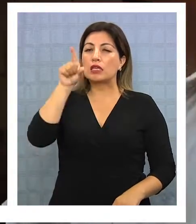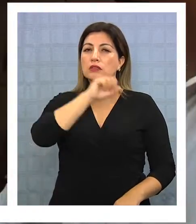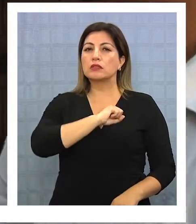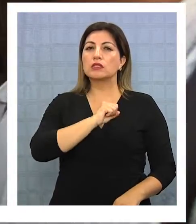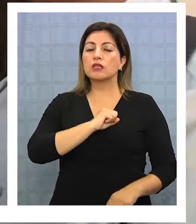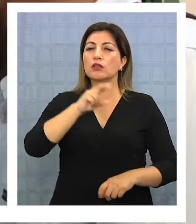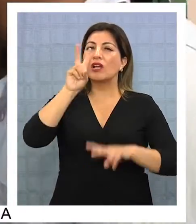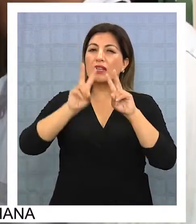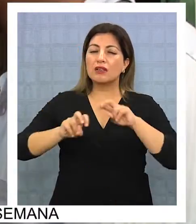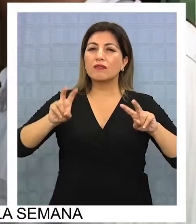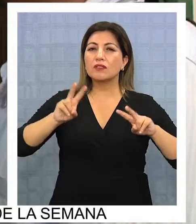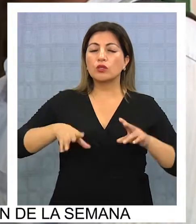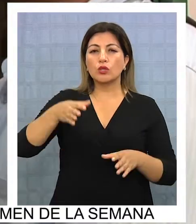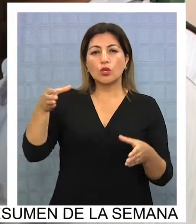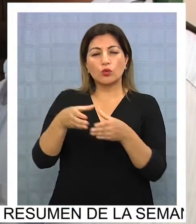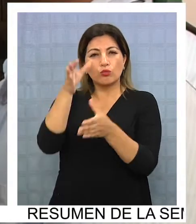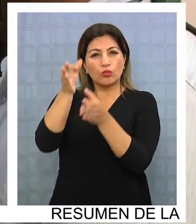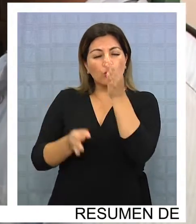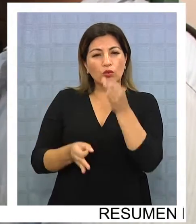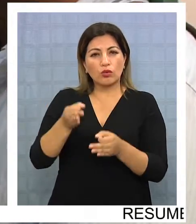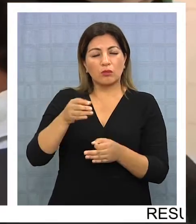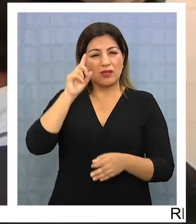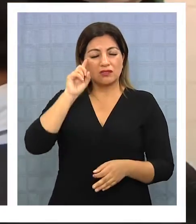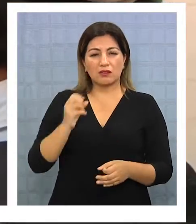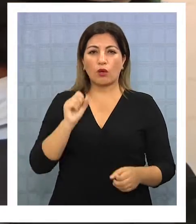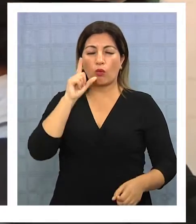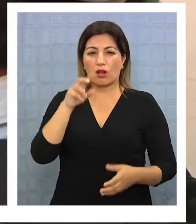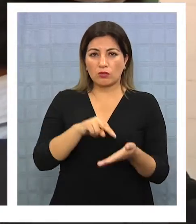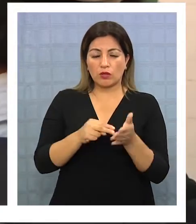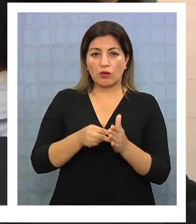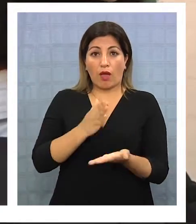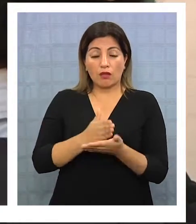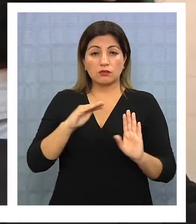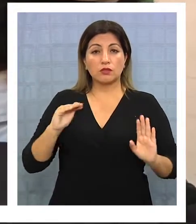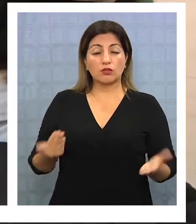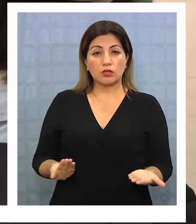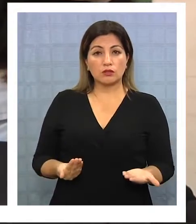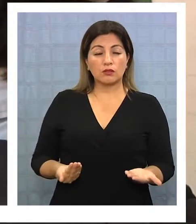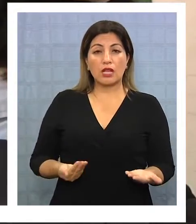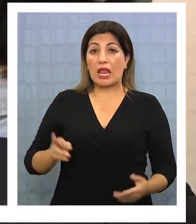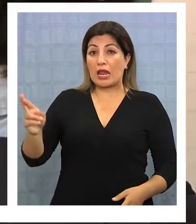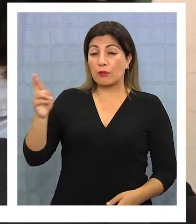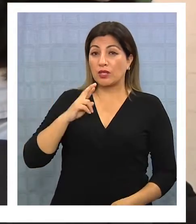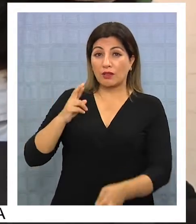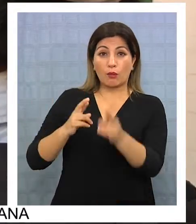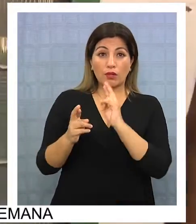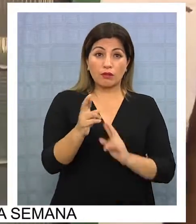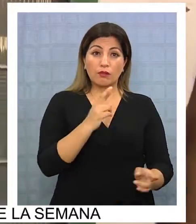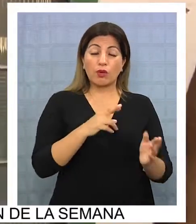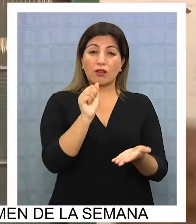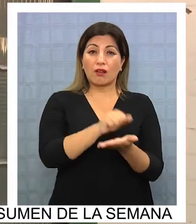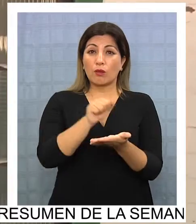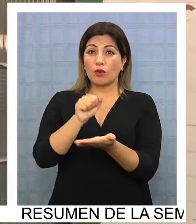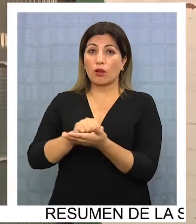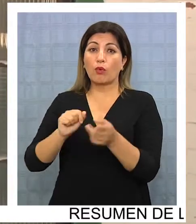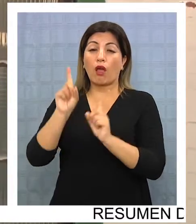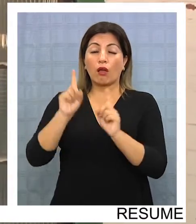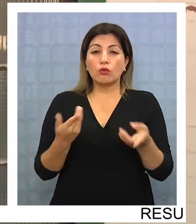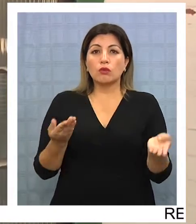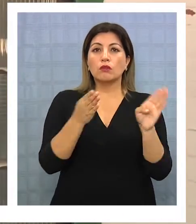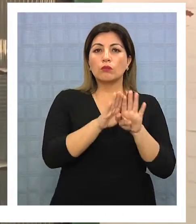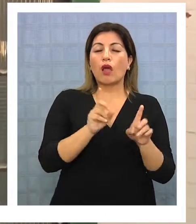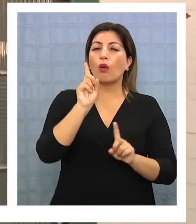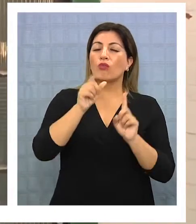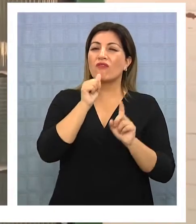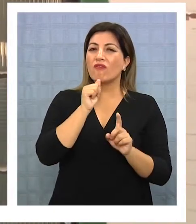parte del equipo jurídico para definir las acciones de protección que corresponda porque hasta el día de hoy a todos los reclamos que están cerrados y algunos que están en